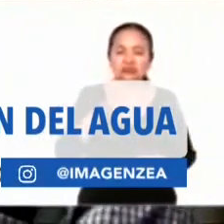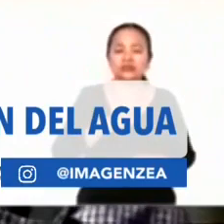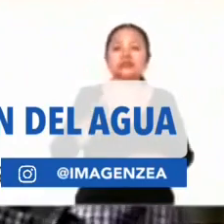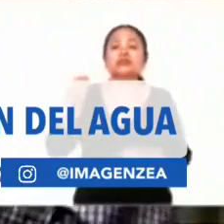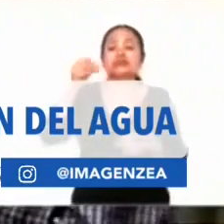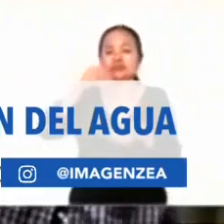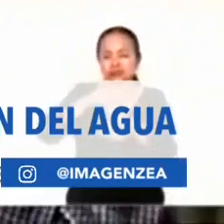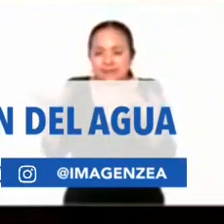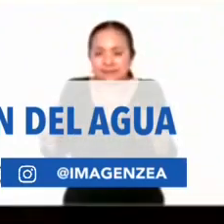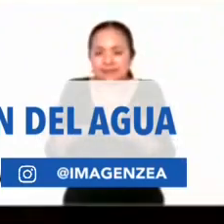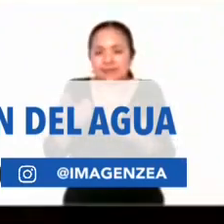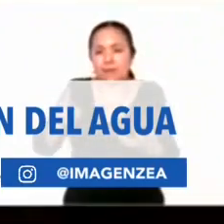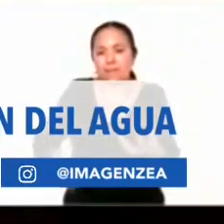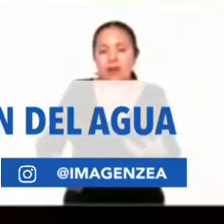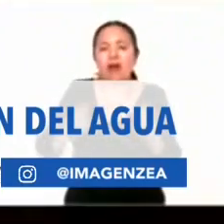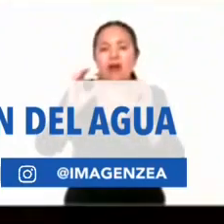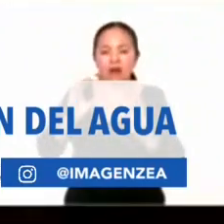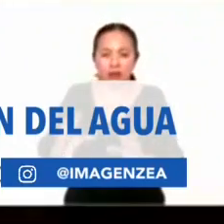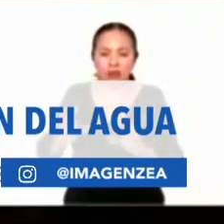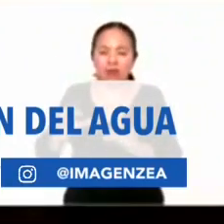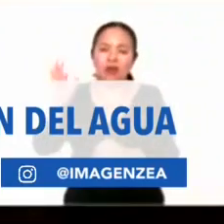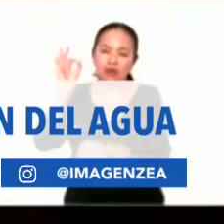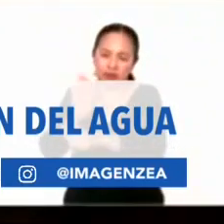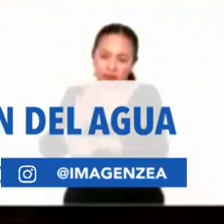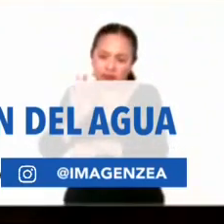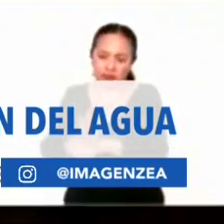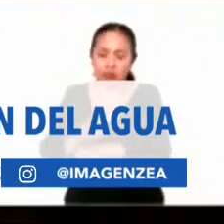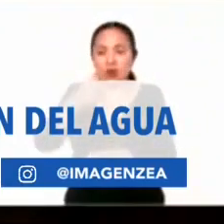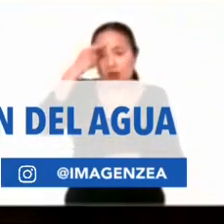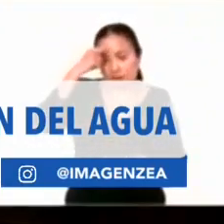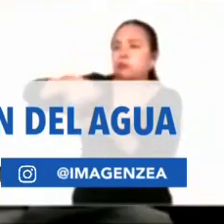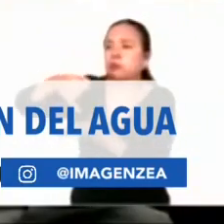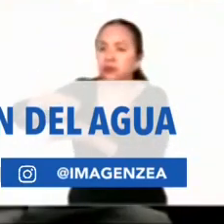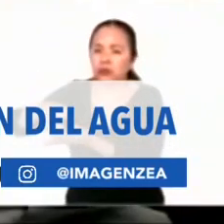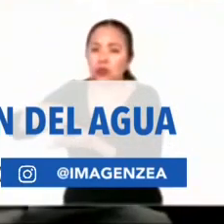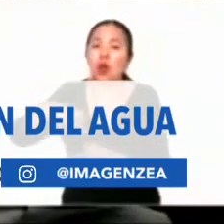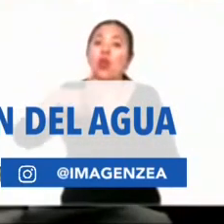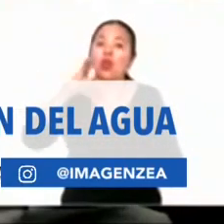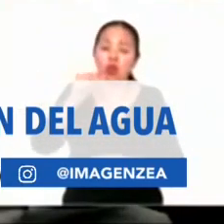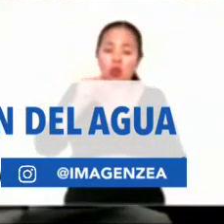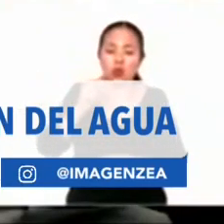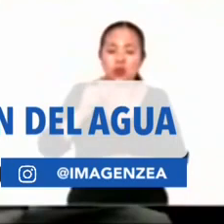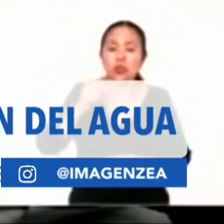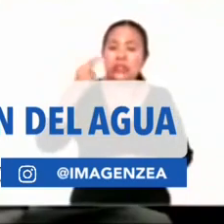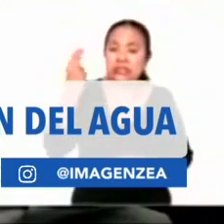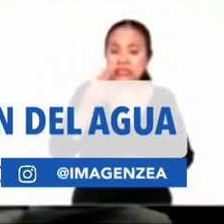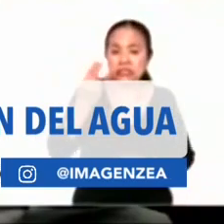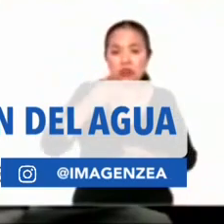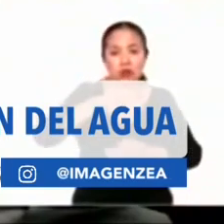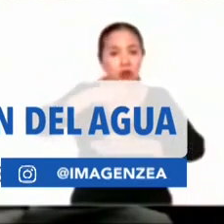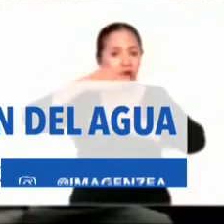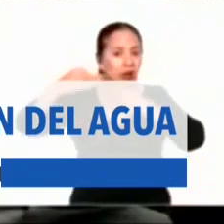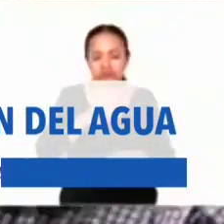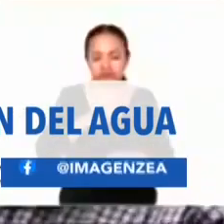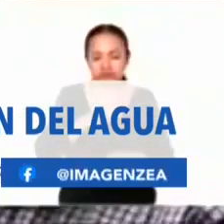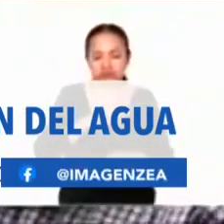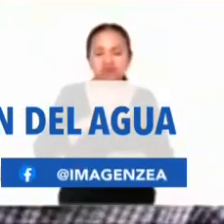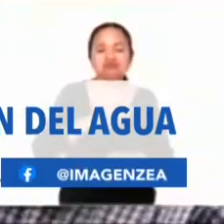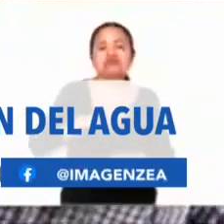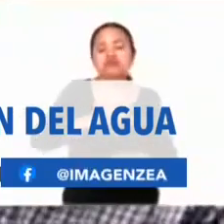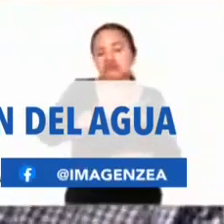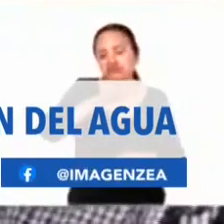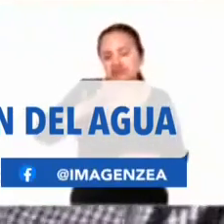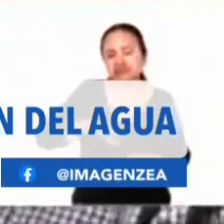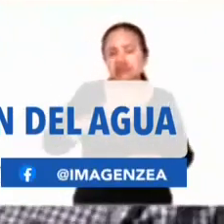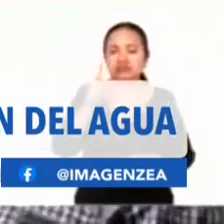biocultural en este sentido la nueva Norma ambiental incluye una cláusula que prohíbe la privatización del servicio de agua potable así como una